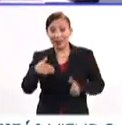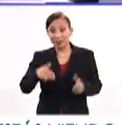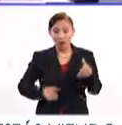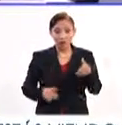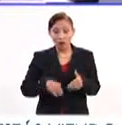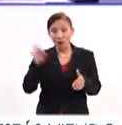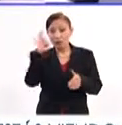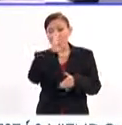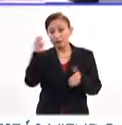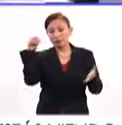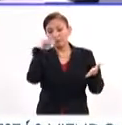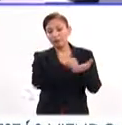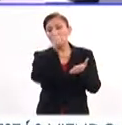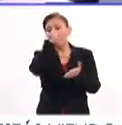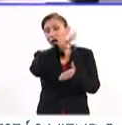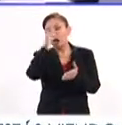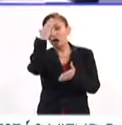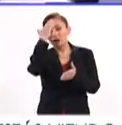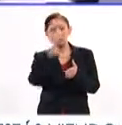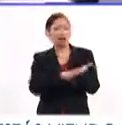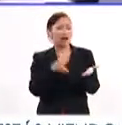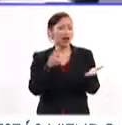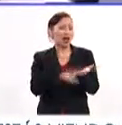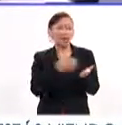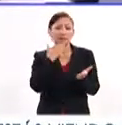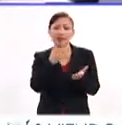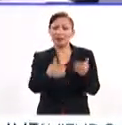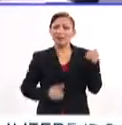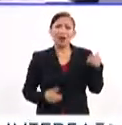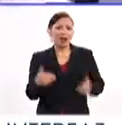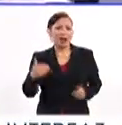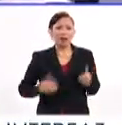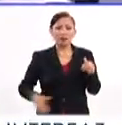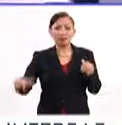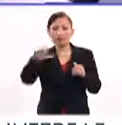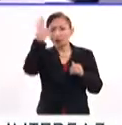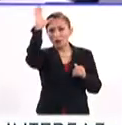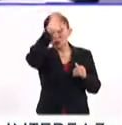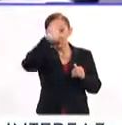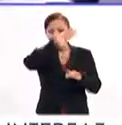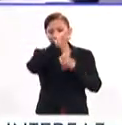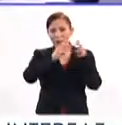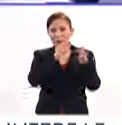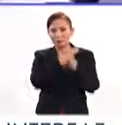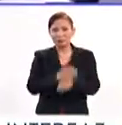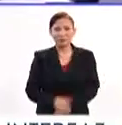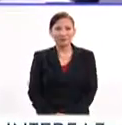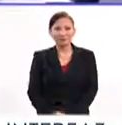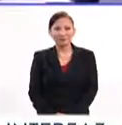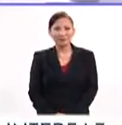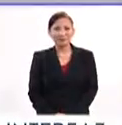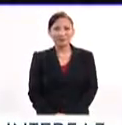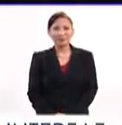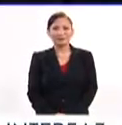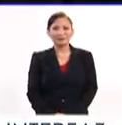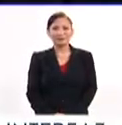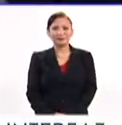que fue instaurada pues para reconocer el gran valor del teatro dentro de la cultura en todo el mundo.